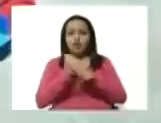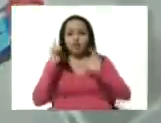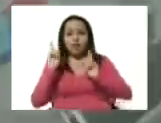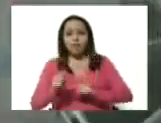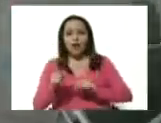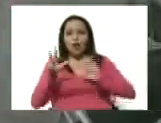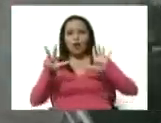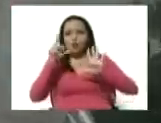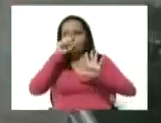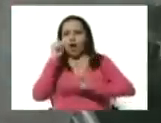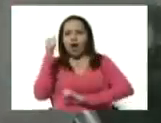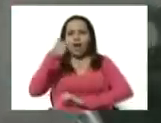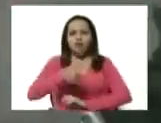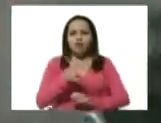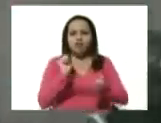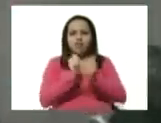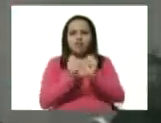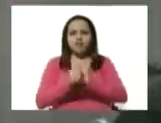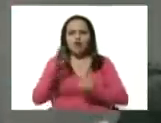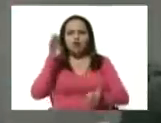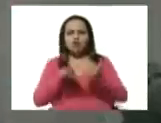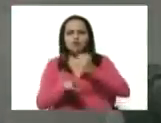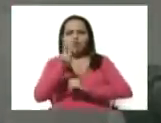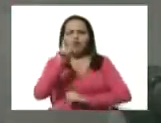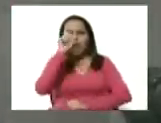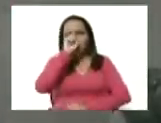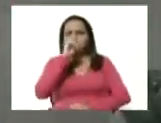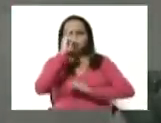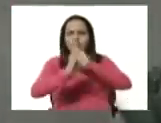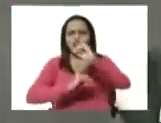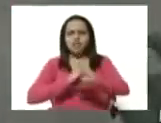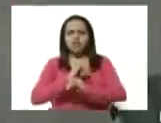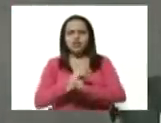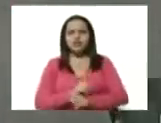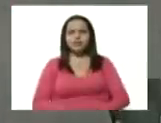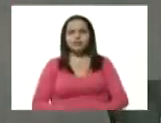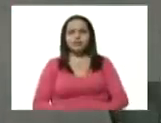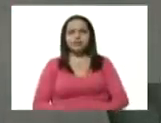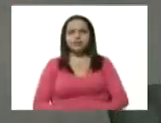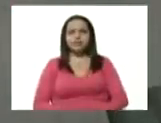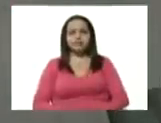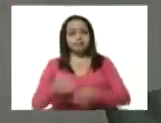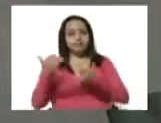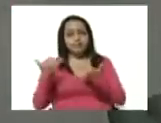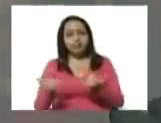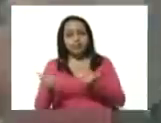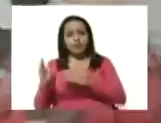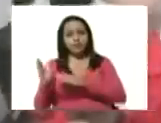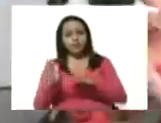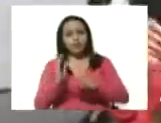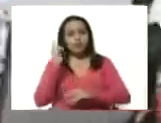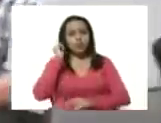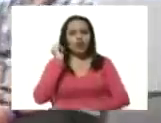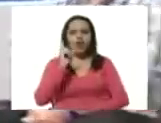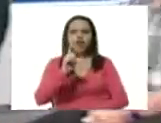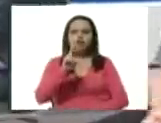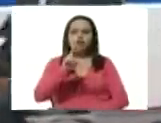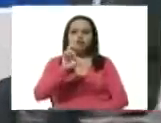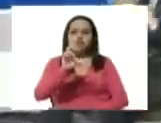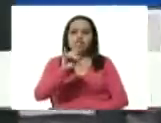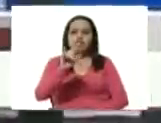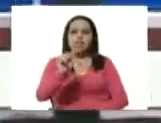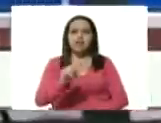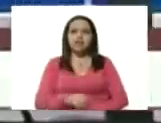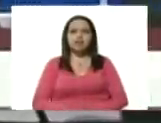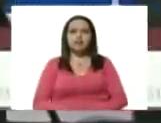y en los últimos 2 años el ámbito internacional. Ciudadana Lucía Eugenia Córdoba, periodista y moderadora